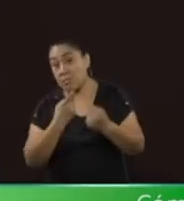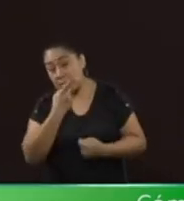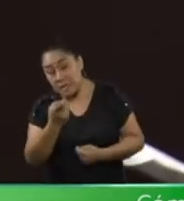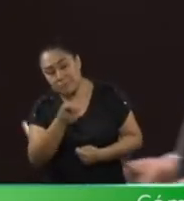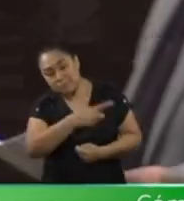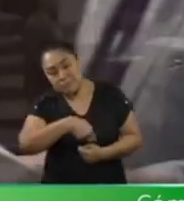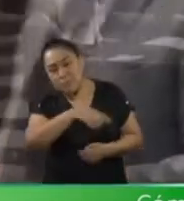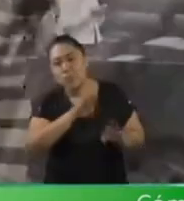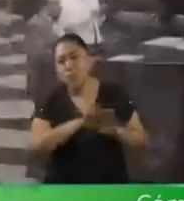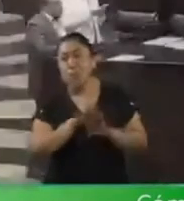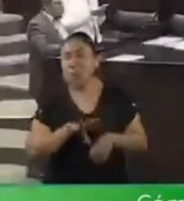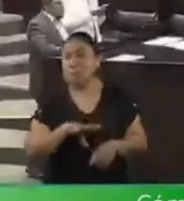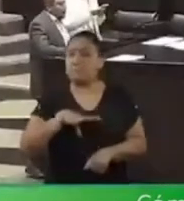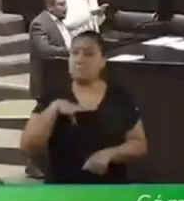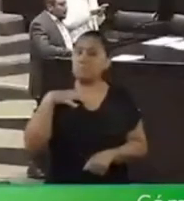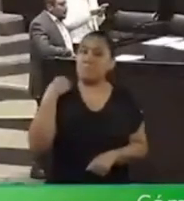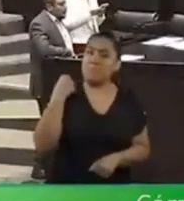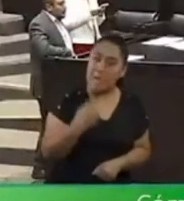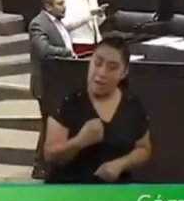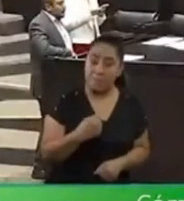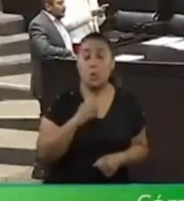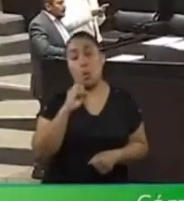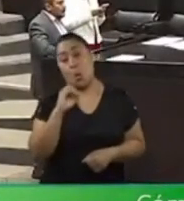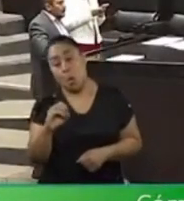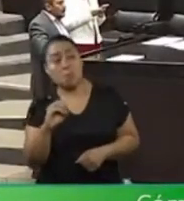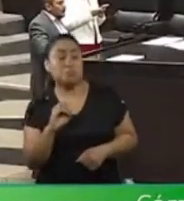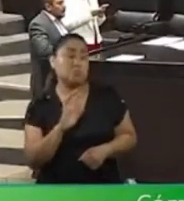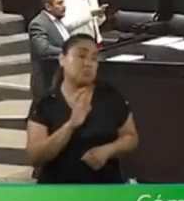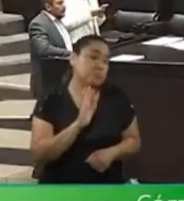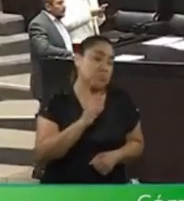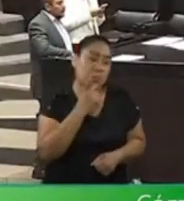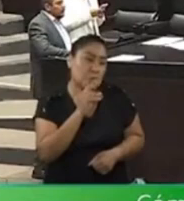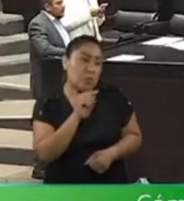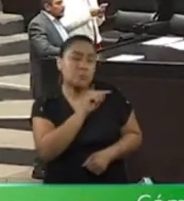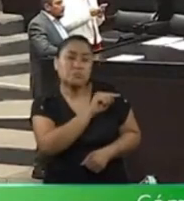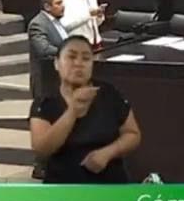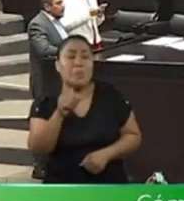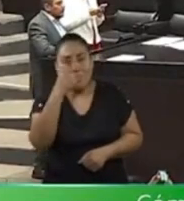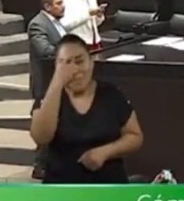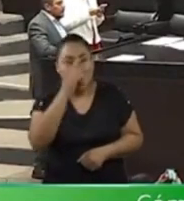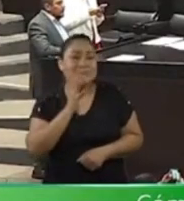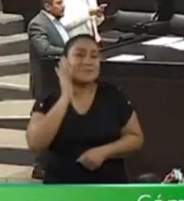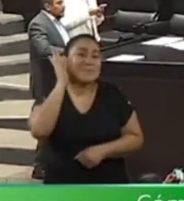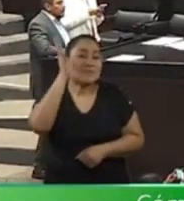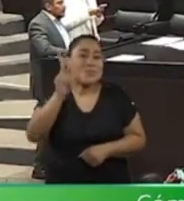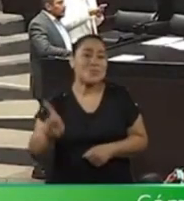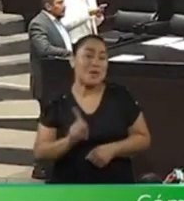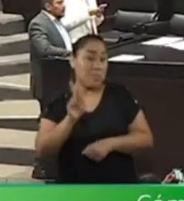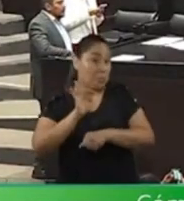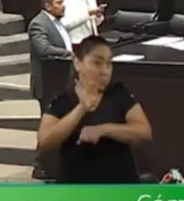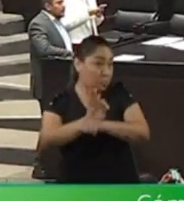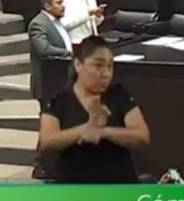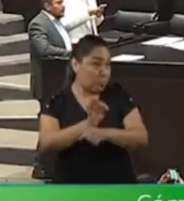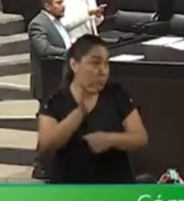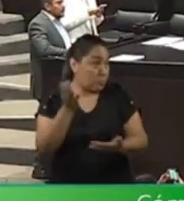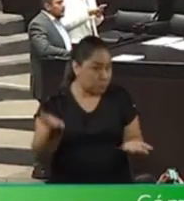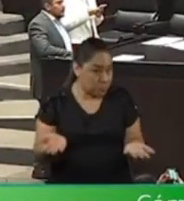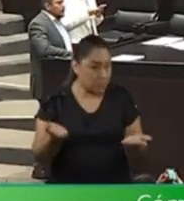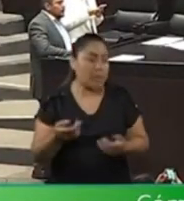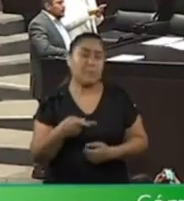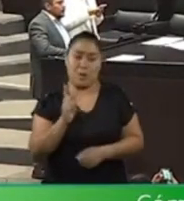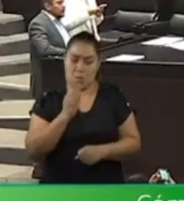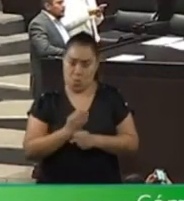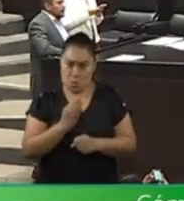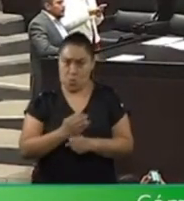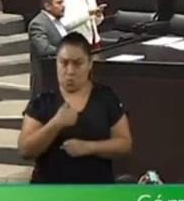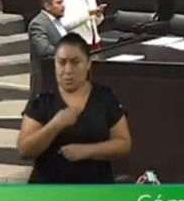dictadura. Otras voces dicen que no es así, que están ustedes instaurando una democracia popular. Lo que sí puedo decirles al día de